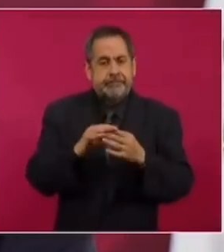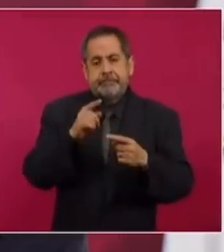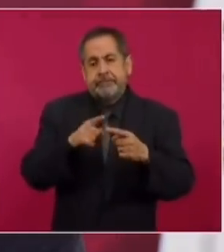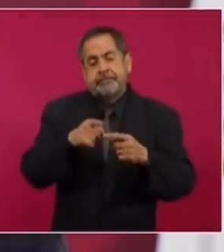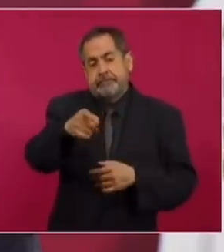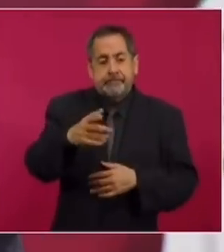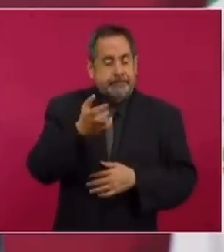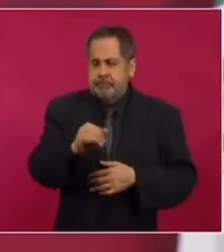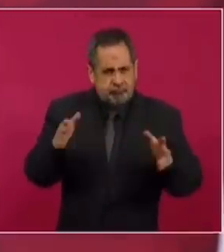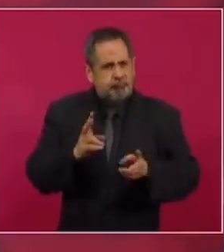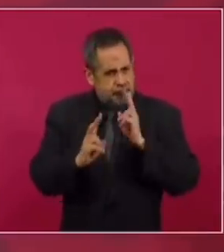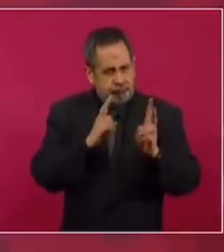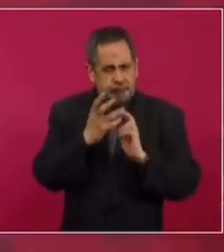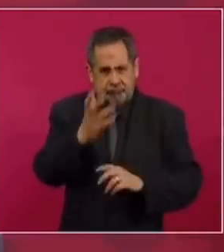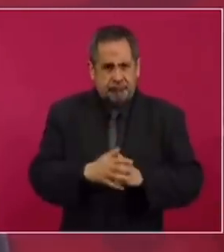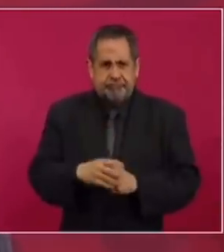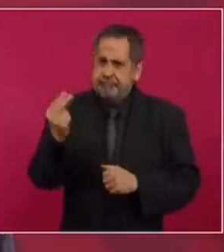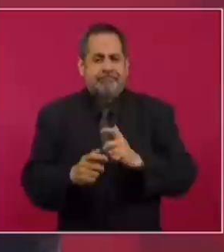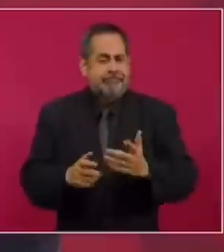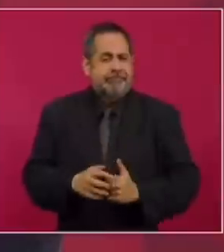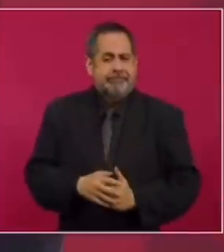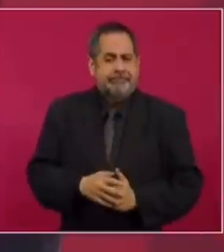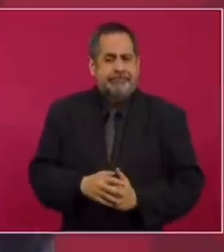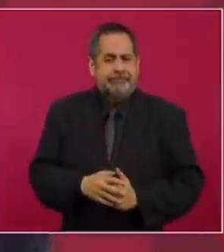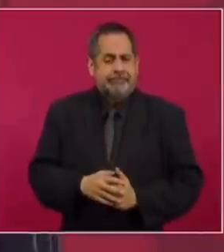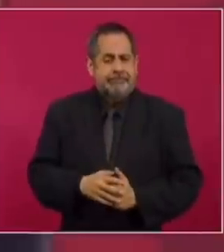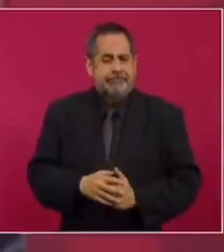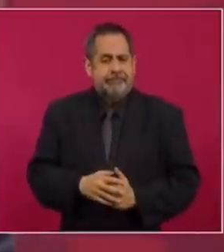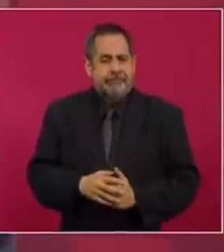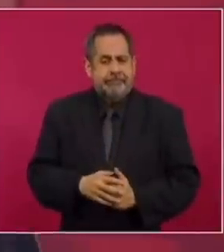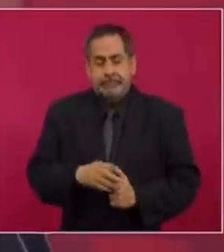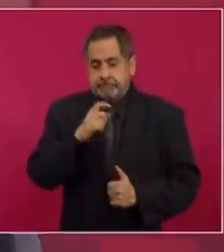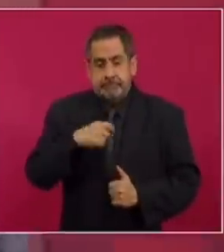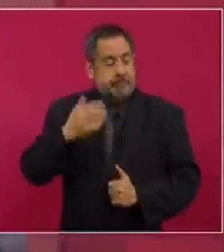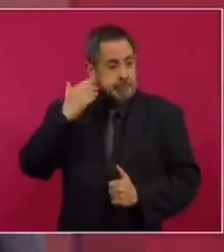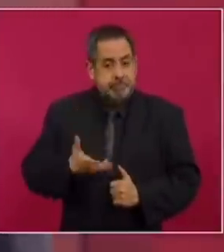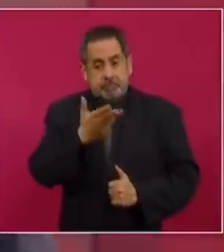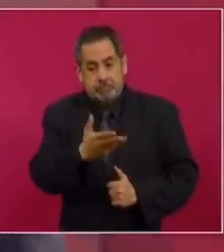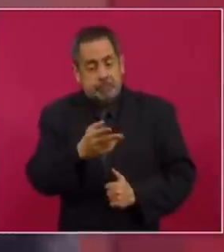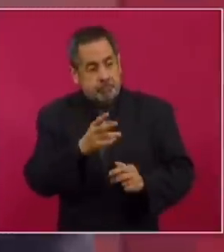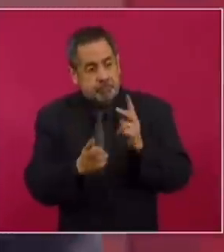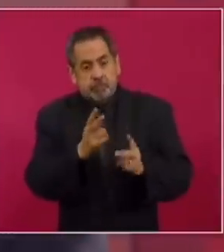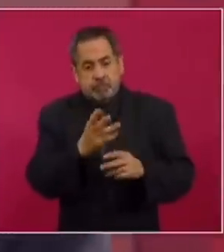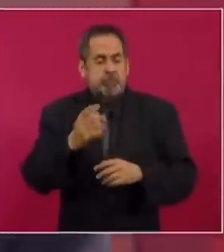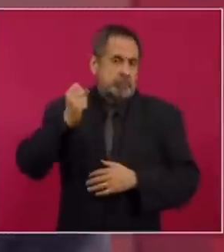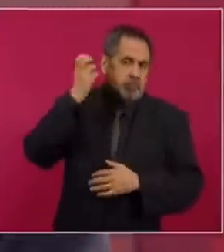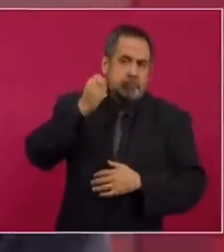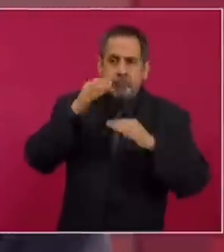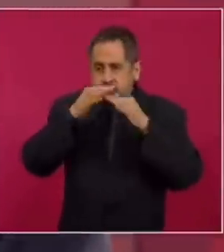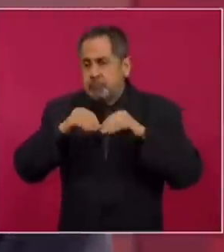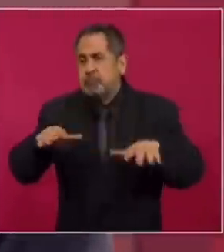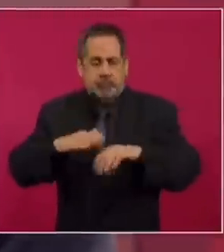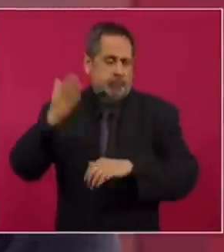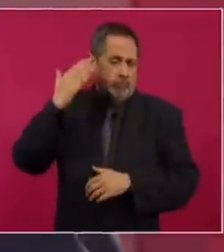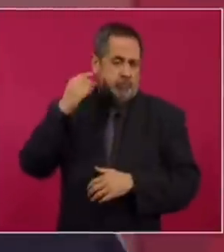pues sí, se tratan así, abiertamente, porque se requieren reforma. Y yo lo he planteado en un discurso